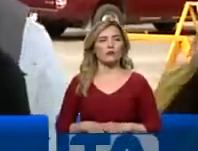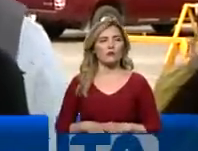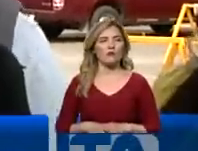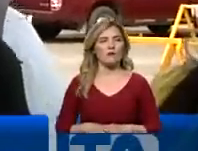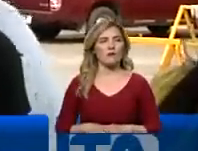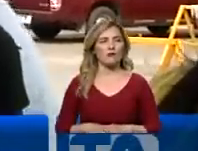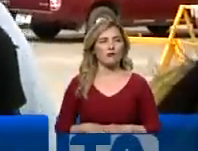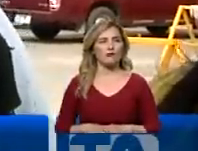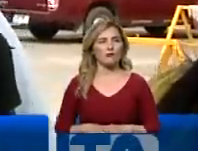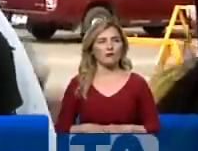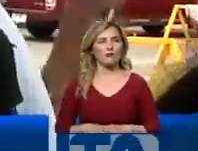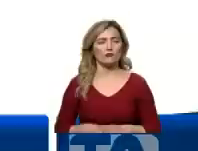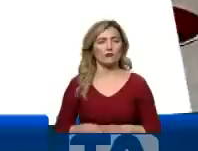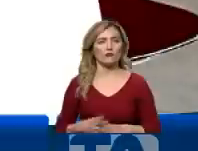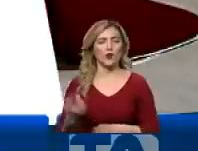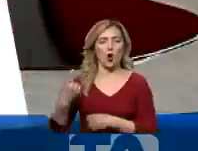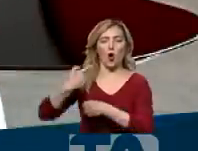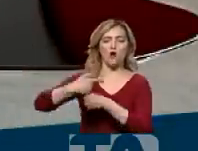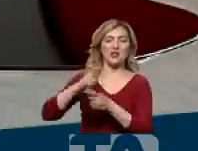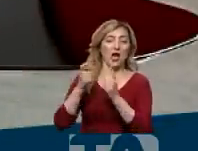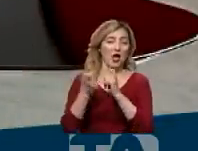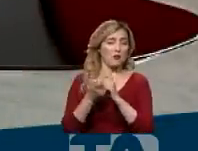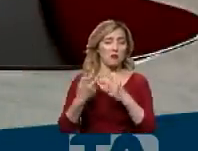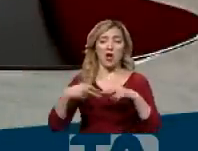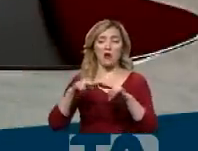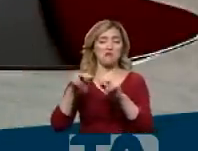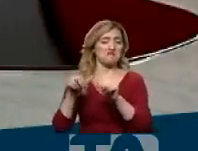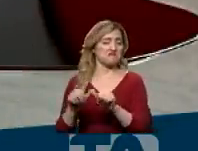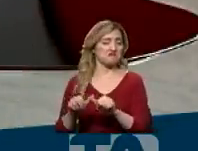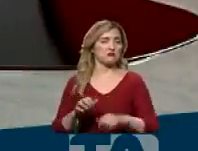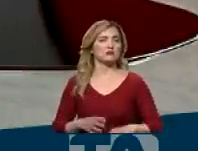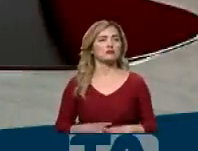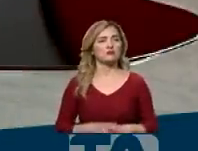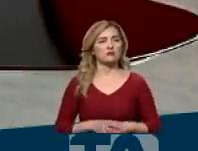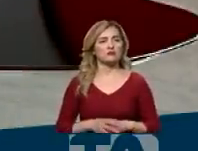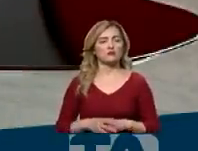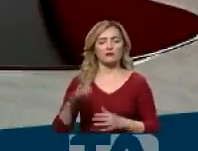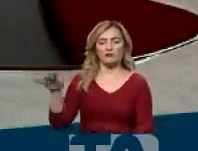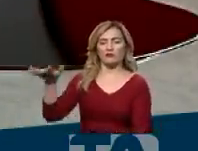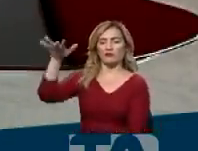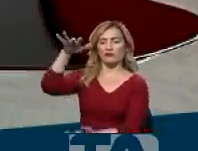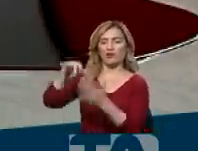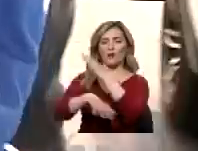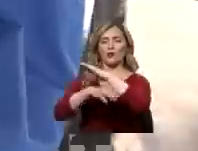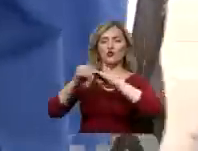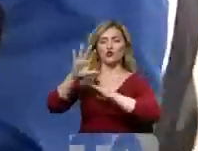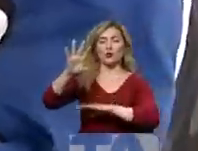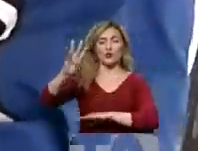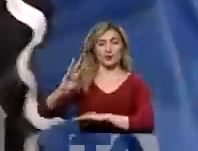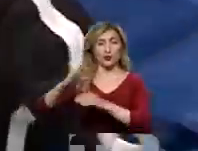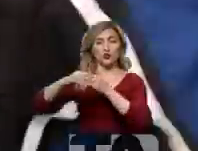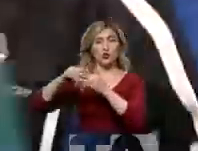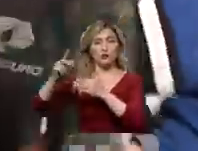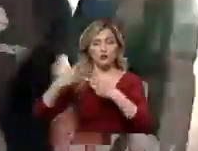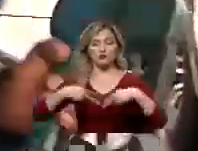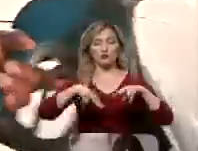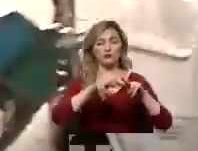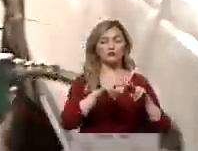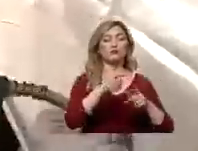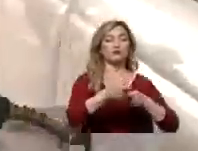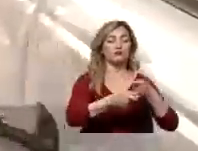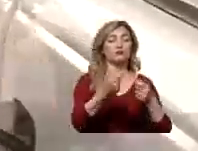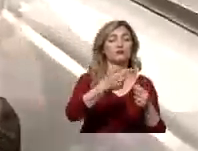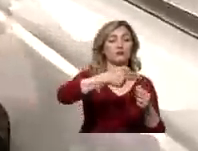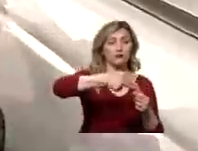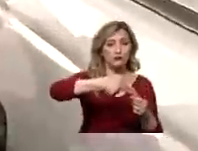a nosotros a hacer ese cambio. Considerando el precio de barril de crudo en $56, el precio referencial de venta al público